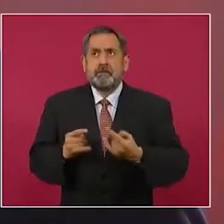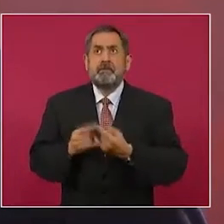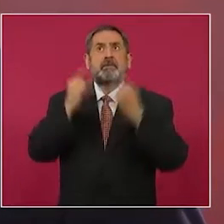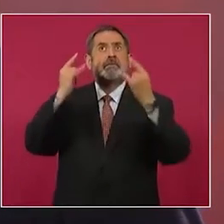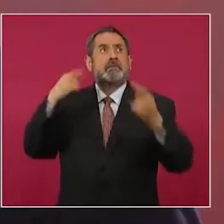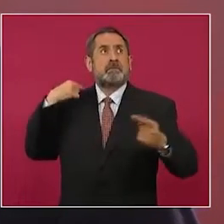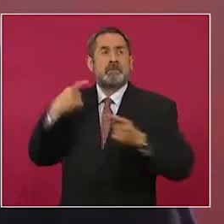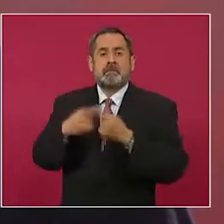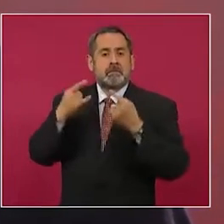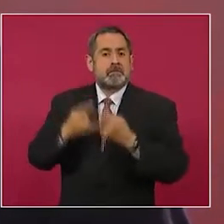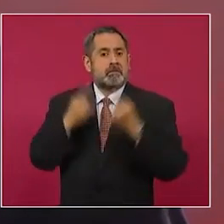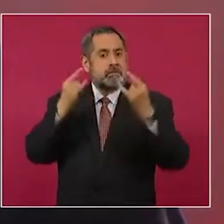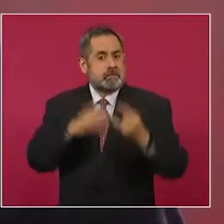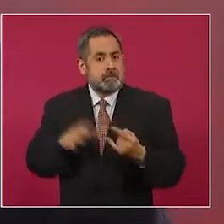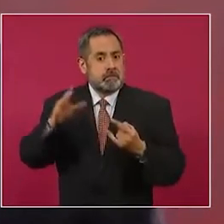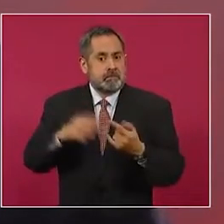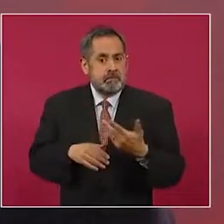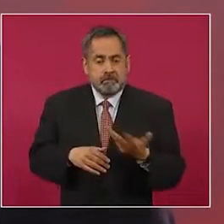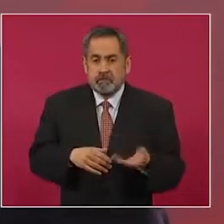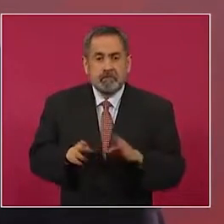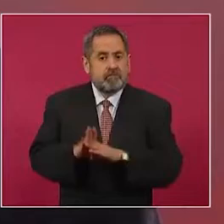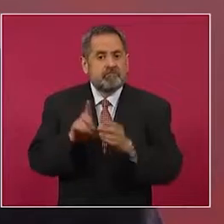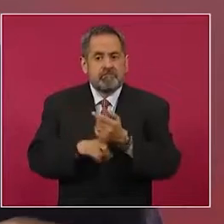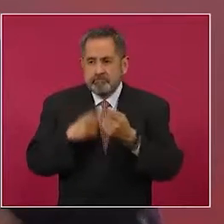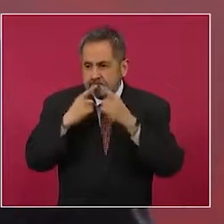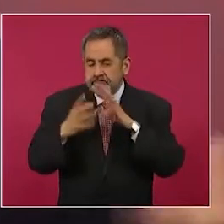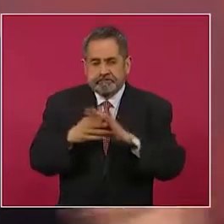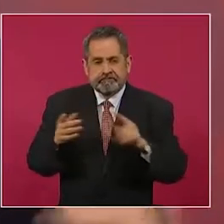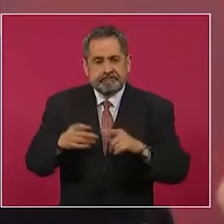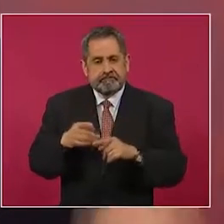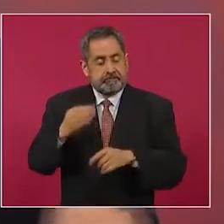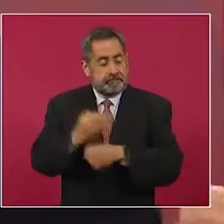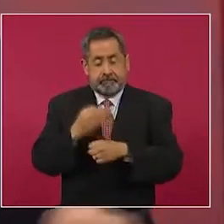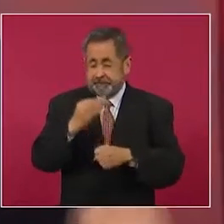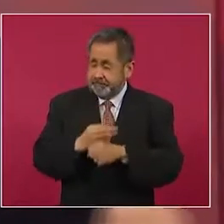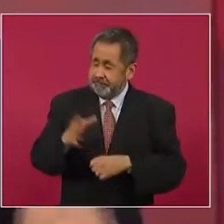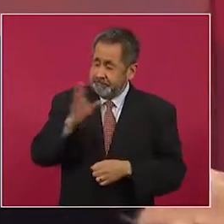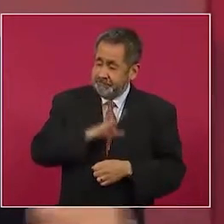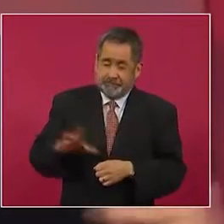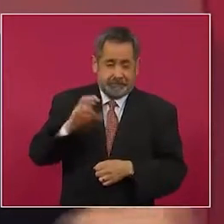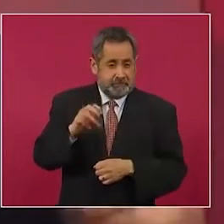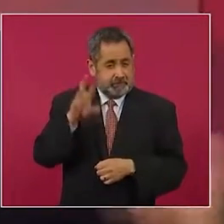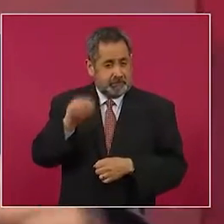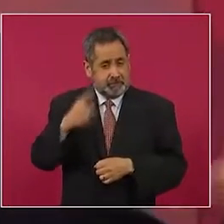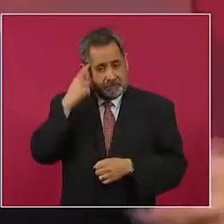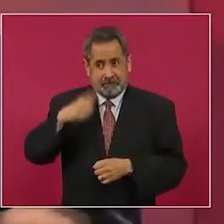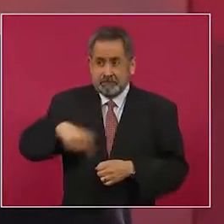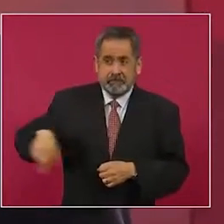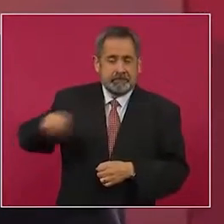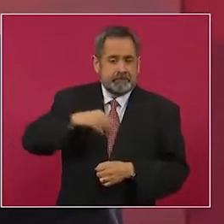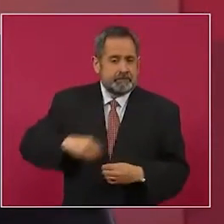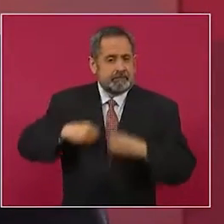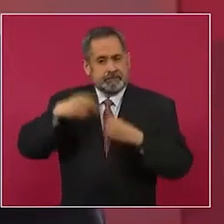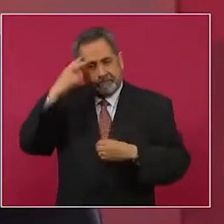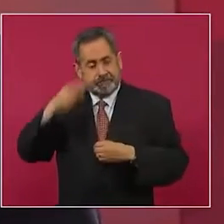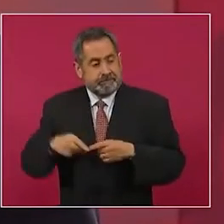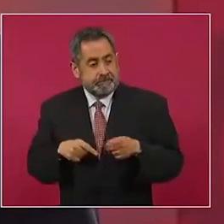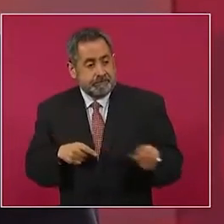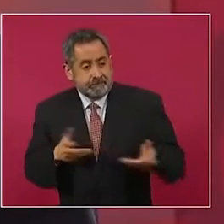histórico, un momento estelar en la vida pública de México,